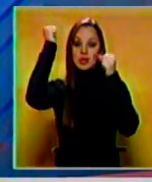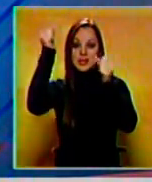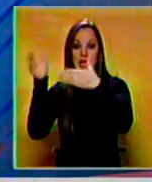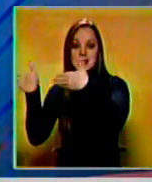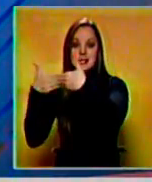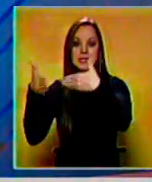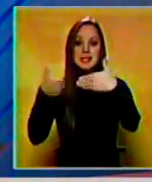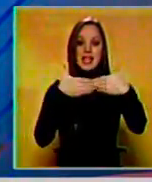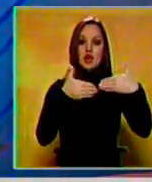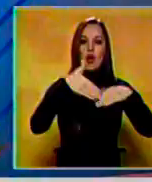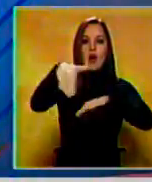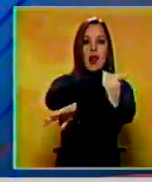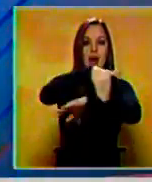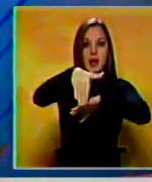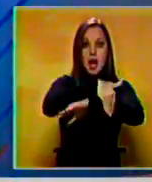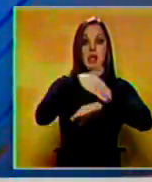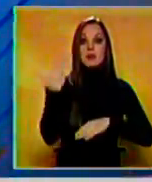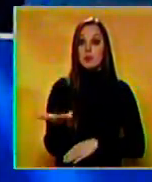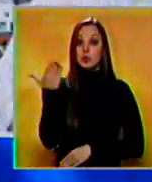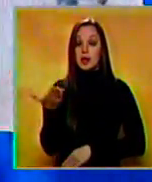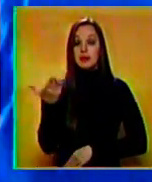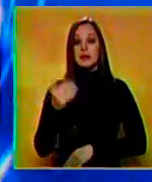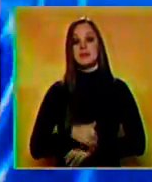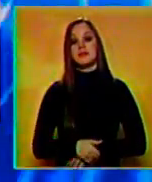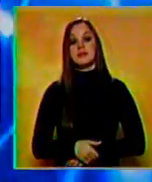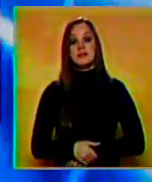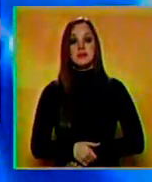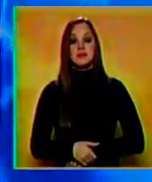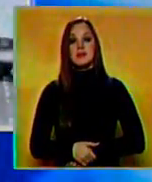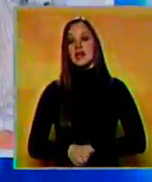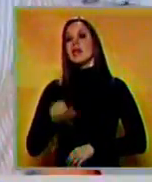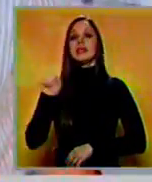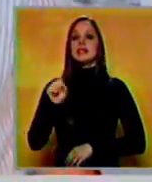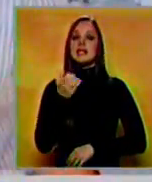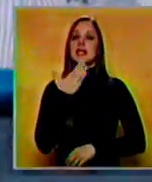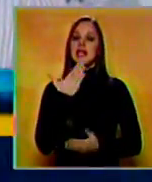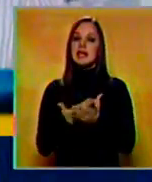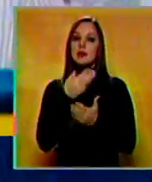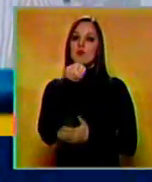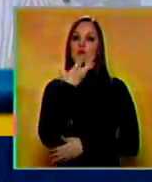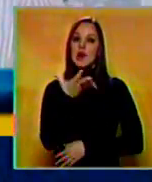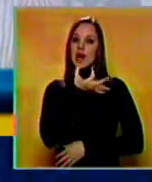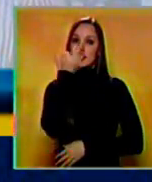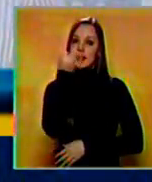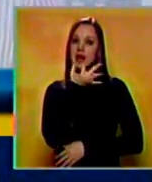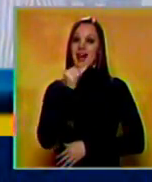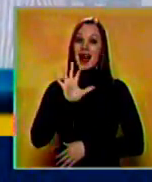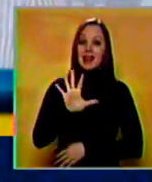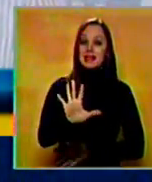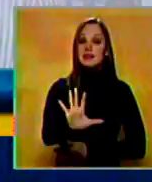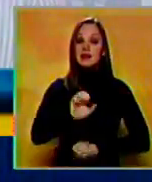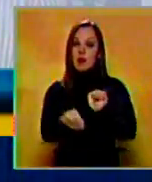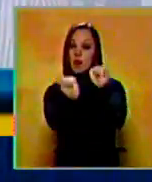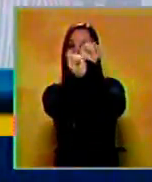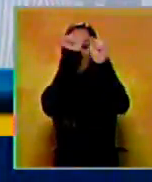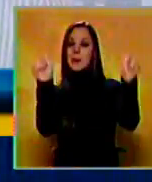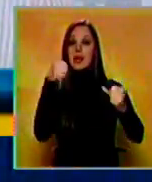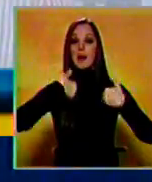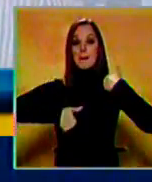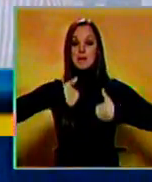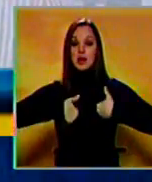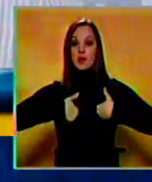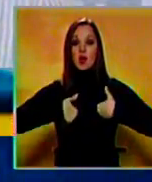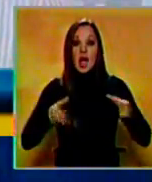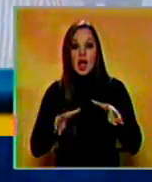nacional. Javier Faría tiene el reporte. Sí, gracias. Buenas tardes. Desde las 5 de la mañana de este miércoles, el gremio